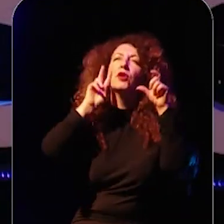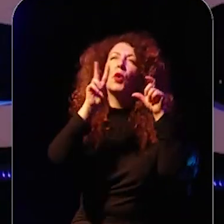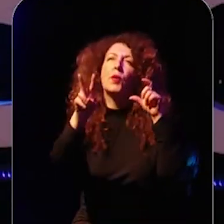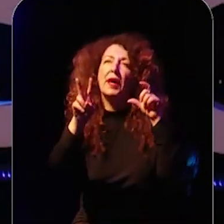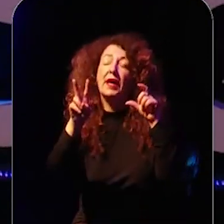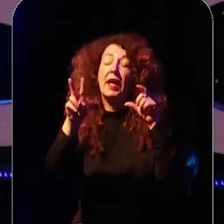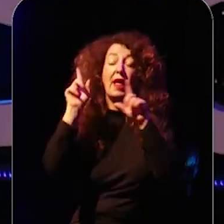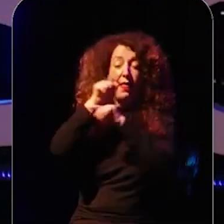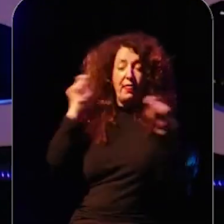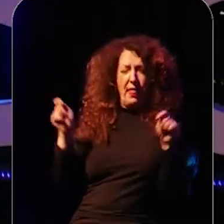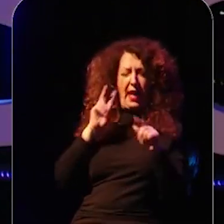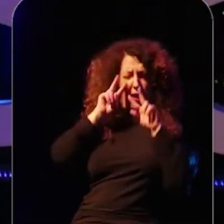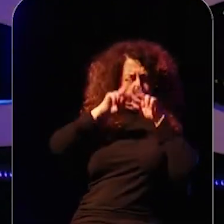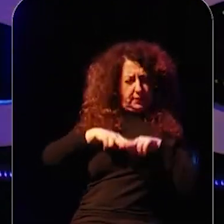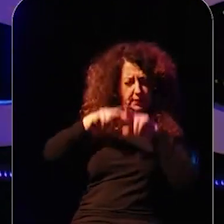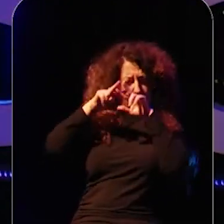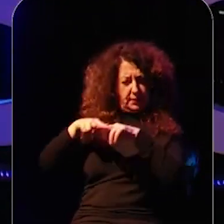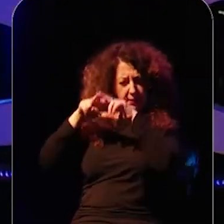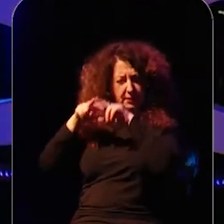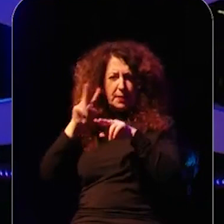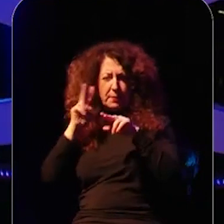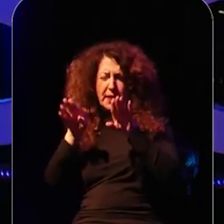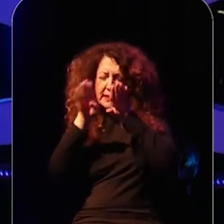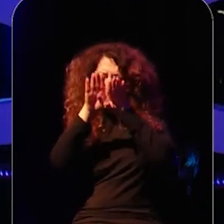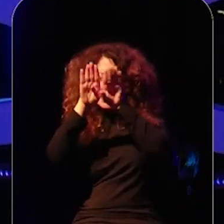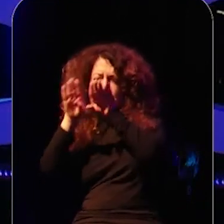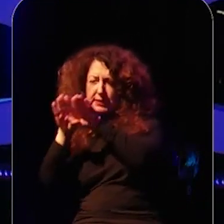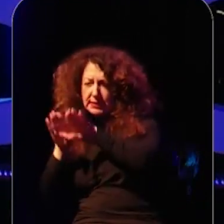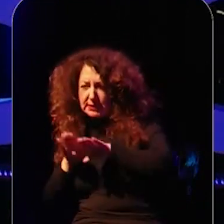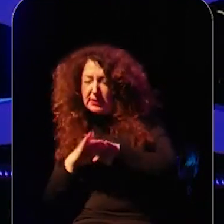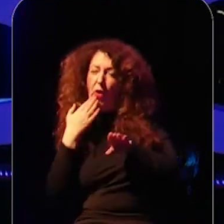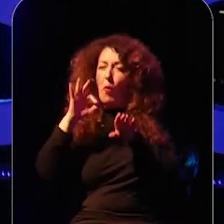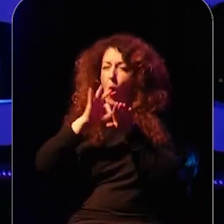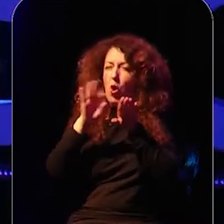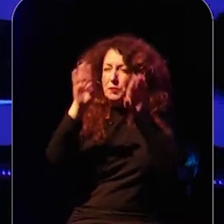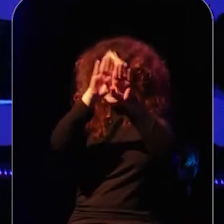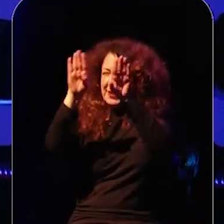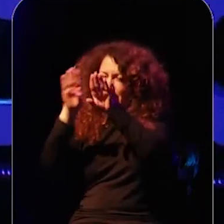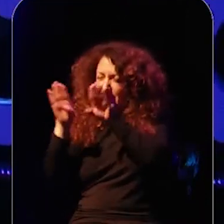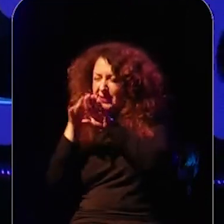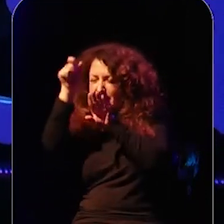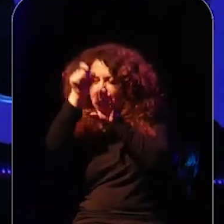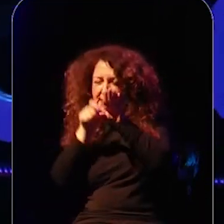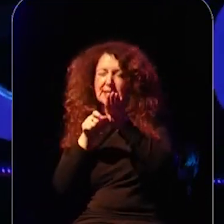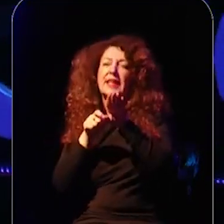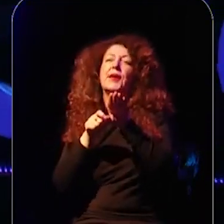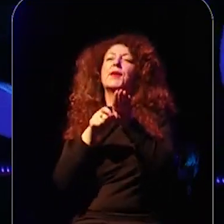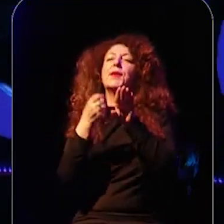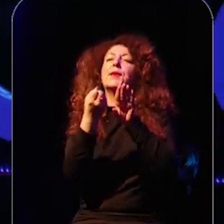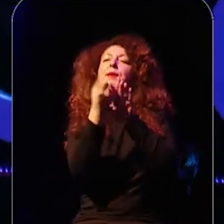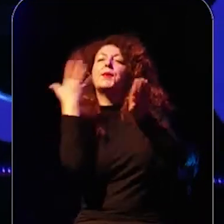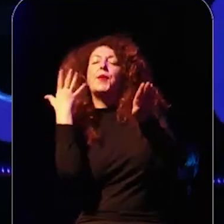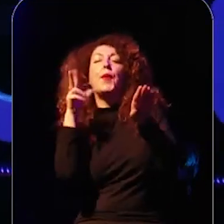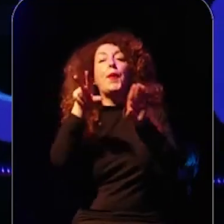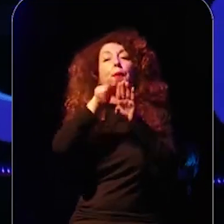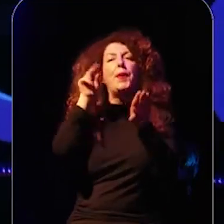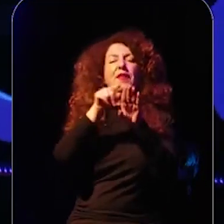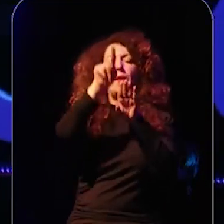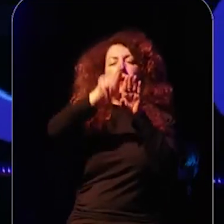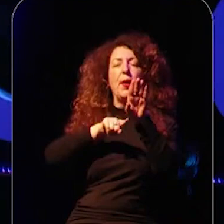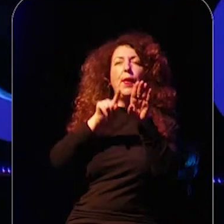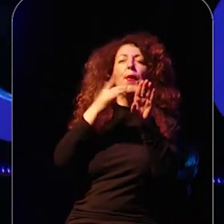desde Zaragoza se detectaba dónde estaban esas costuras y se corrige la señal de vídeo para que esas zonas brillen